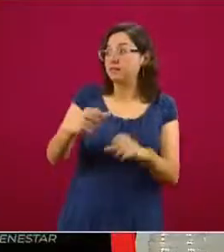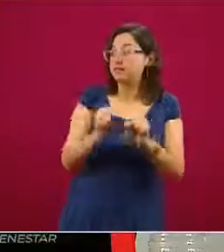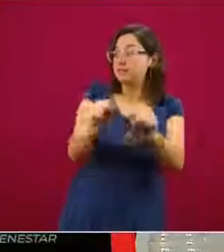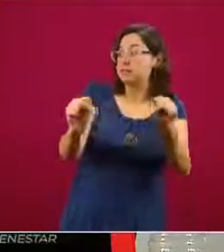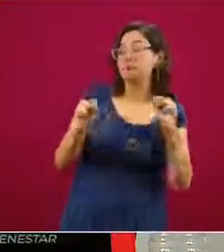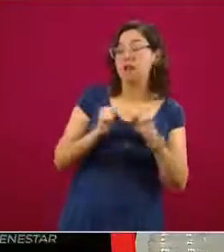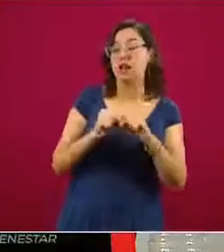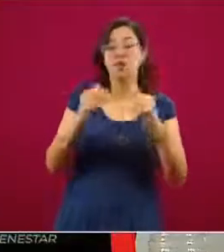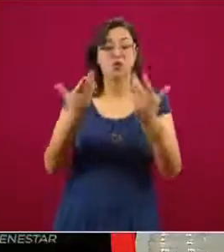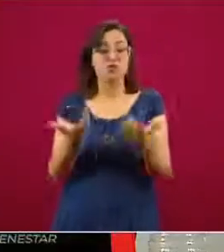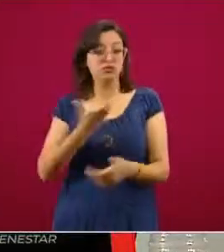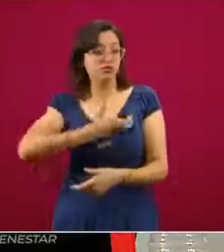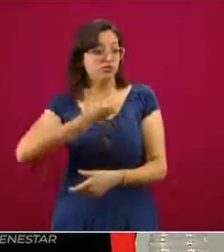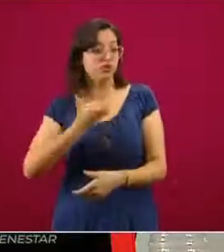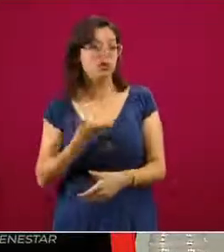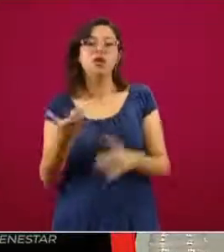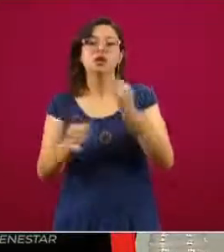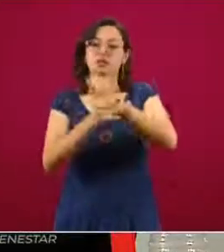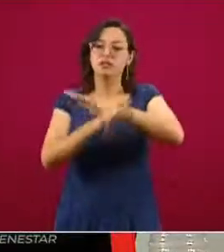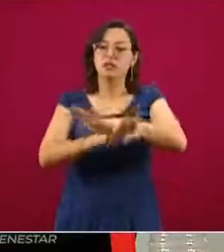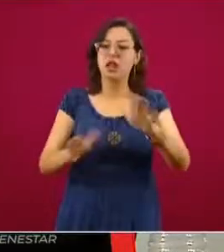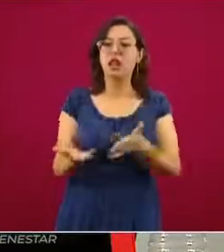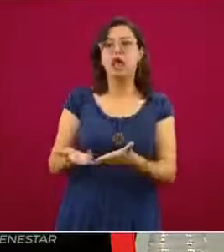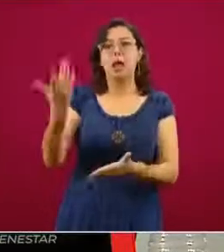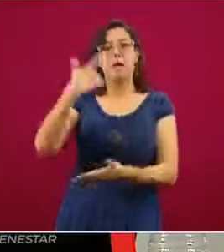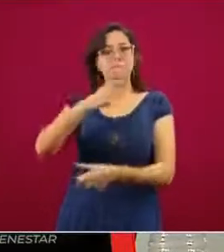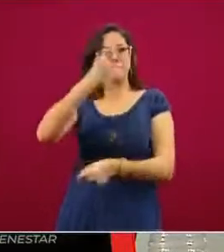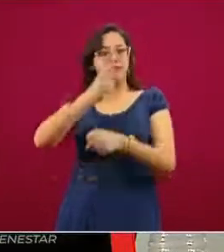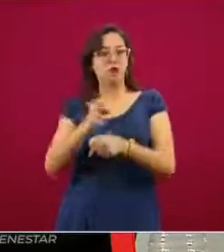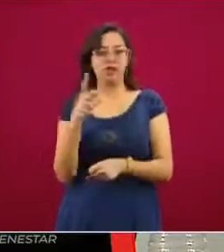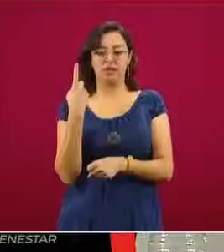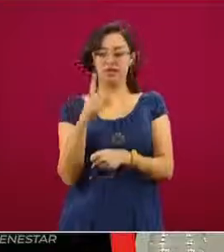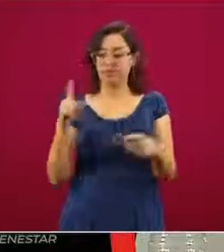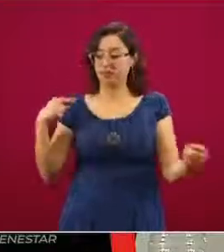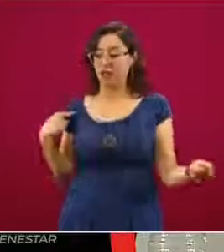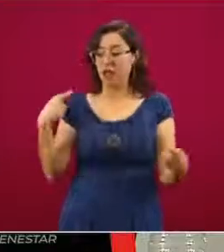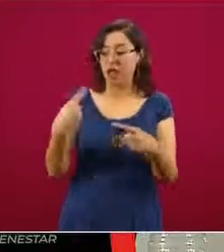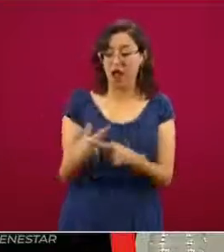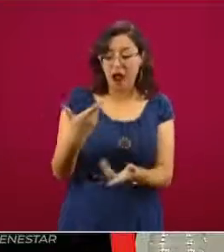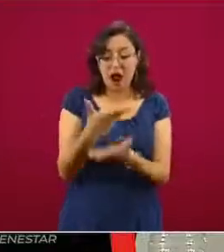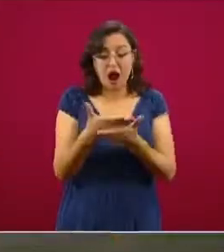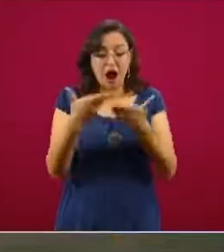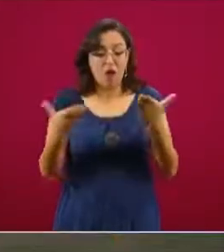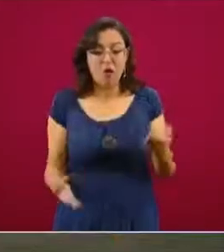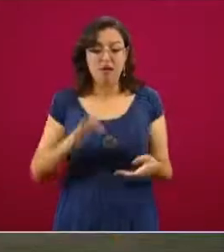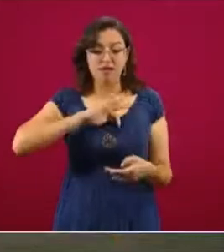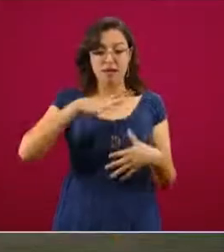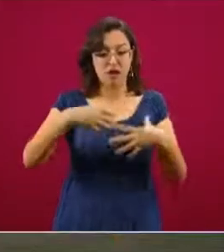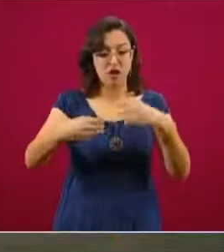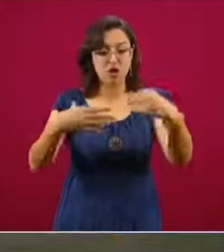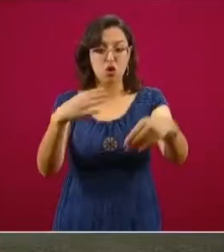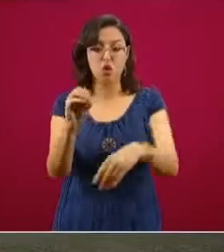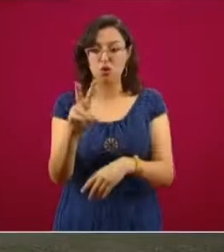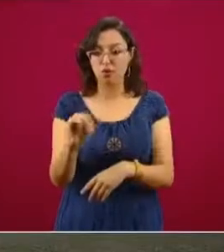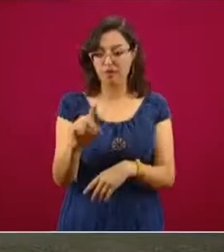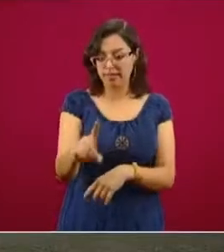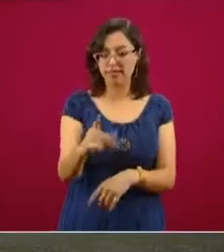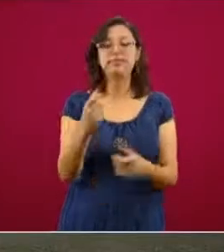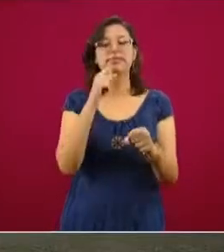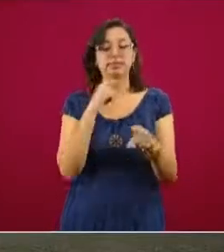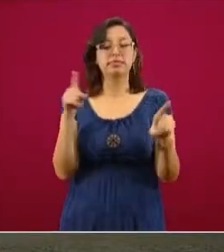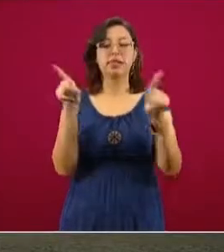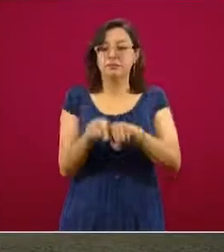desde hace ya desde el 1 de diciembre y que ahora en esta situación de la pandemia por coronavirus se ha hecho